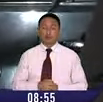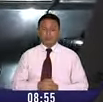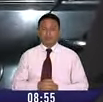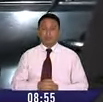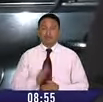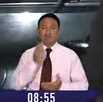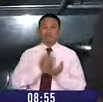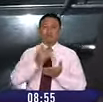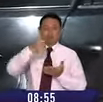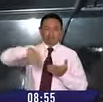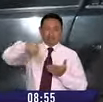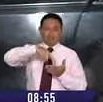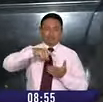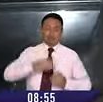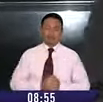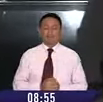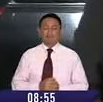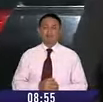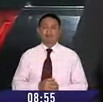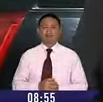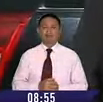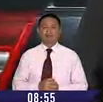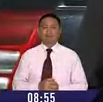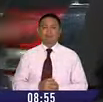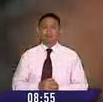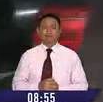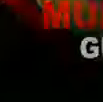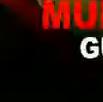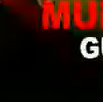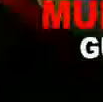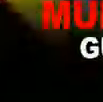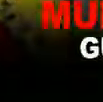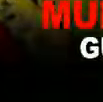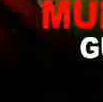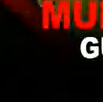8:55. Nos vamos a un corte comercial, pero ya regresamos con más de información. Buenos días.